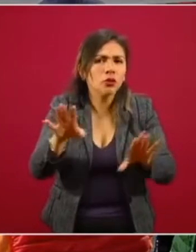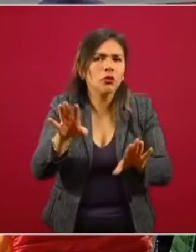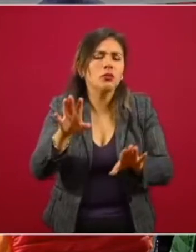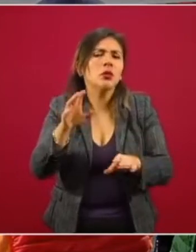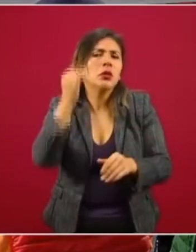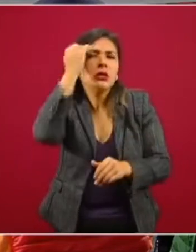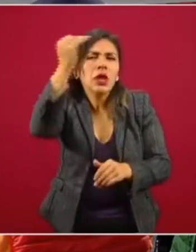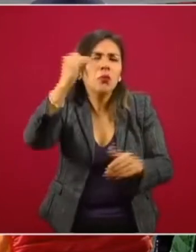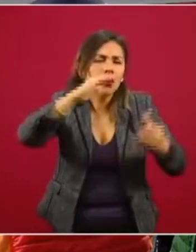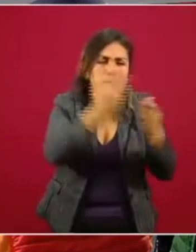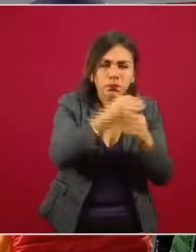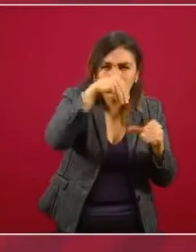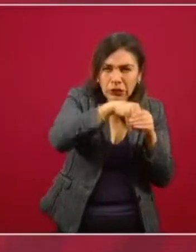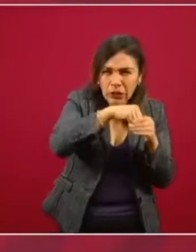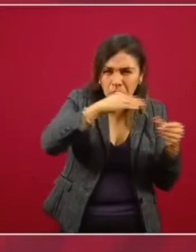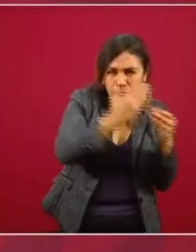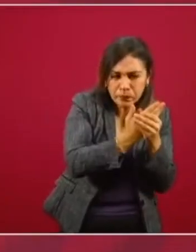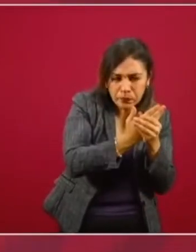un tiempo.